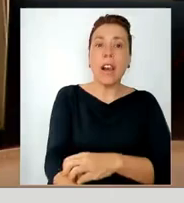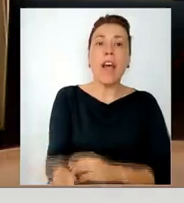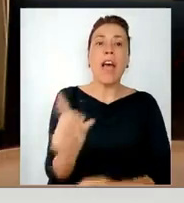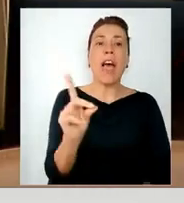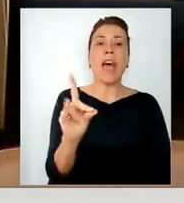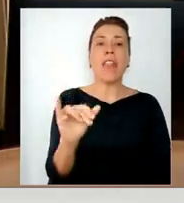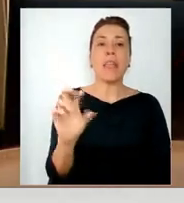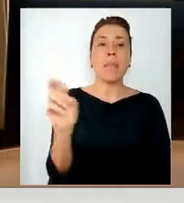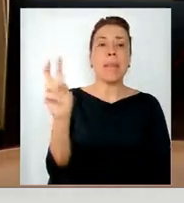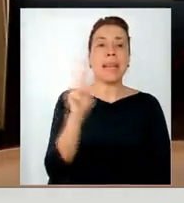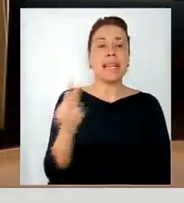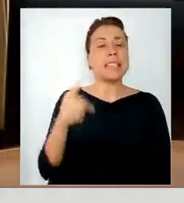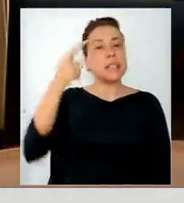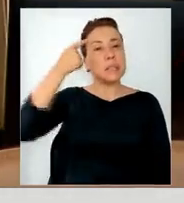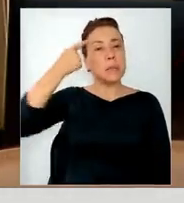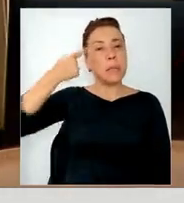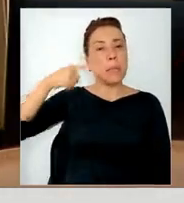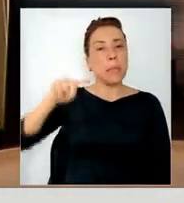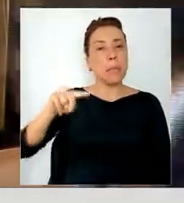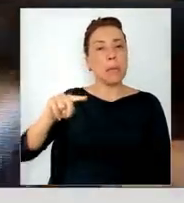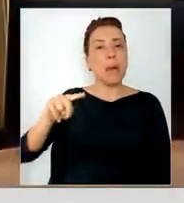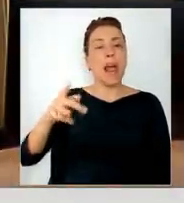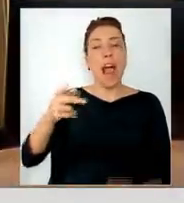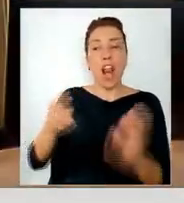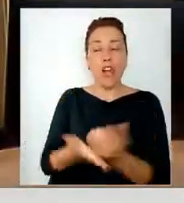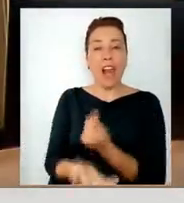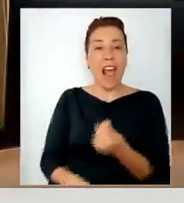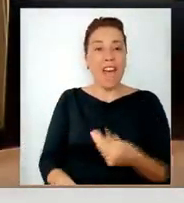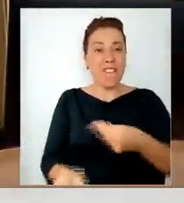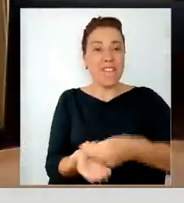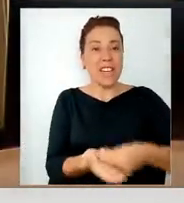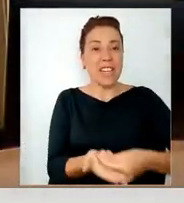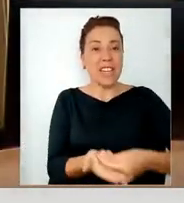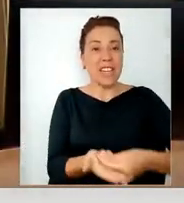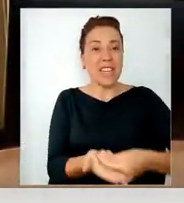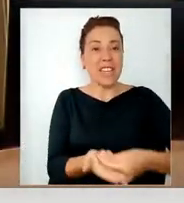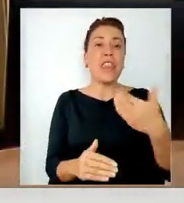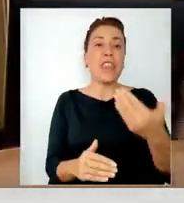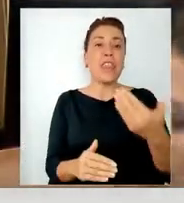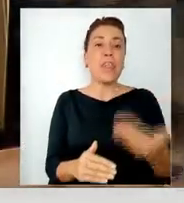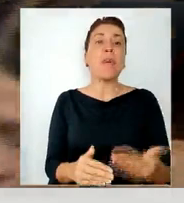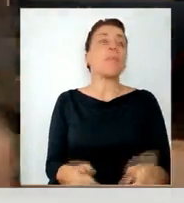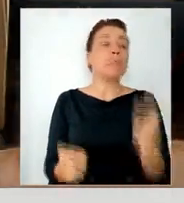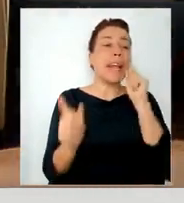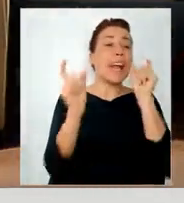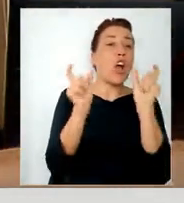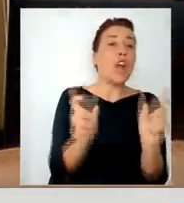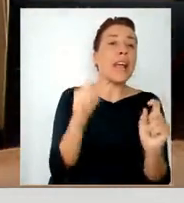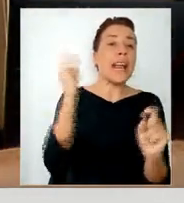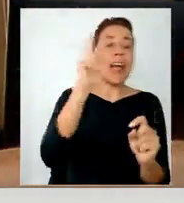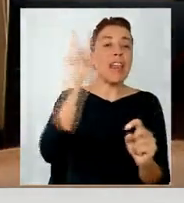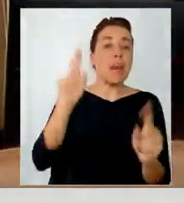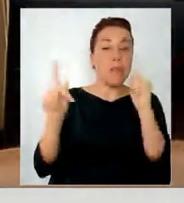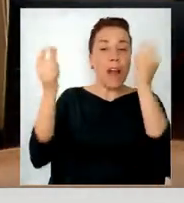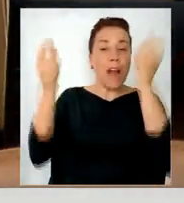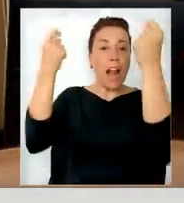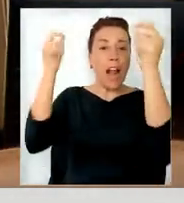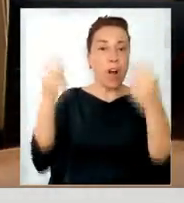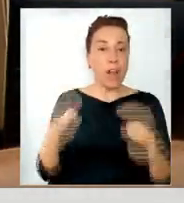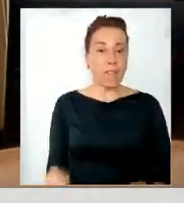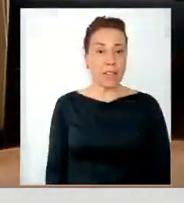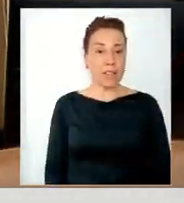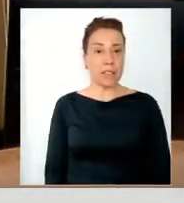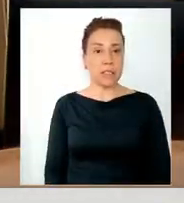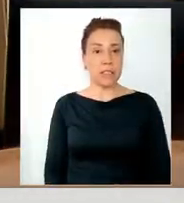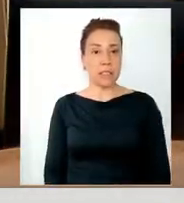tener el financiamiento obviamente y después pasan a la contraloría fíjense usted que es un cuerpo colegiado